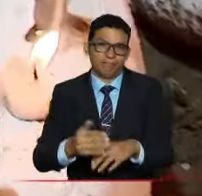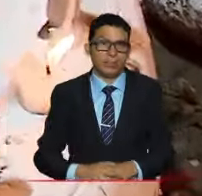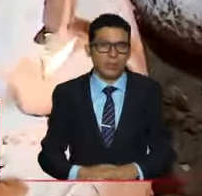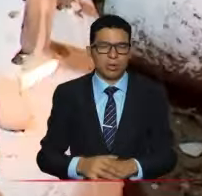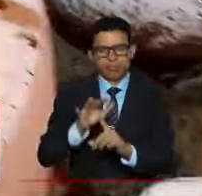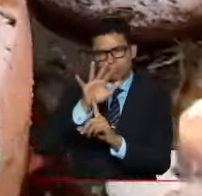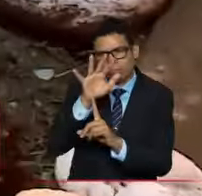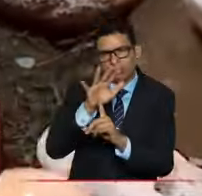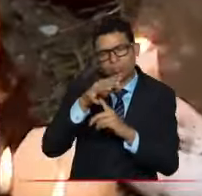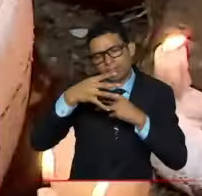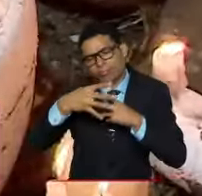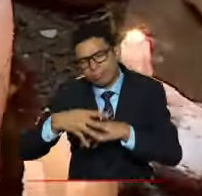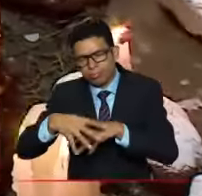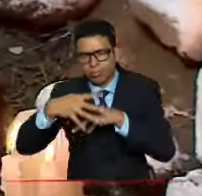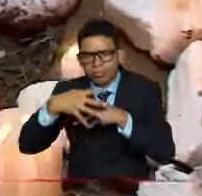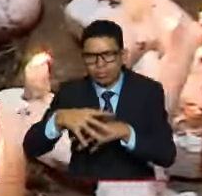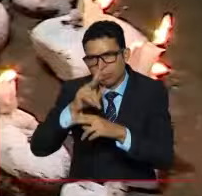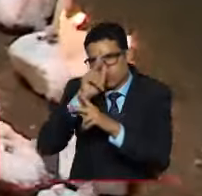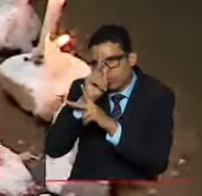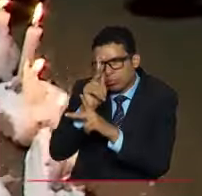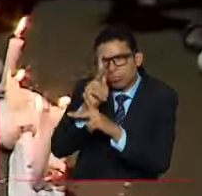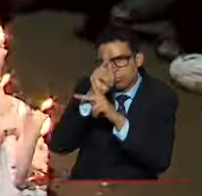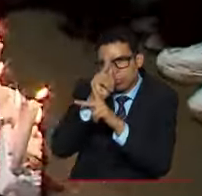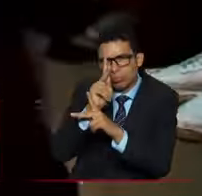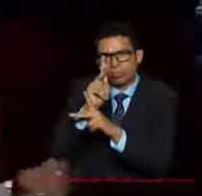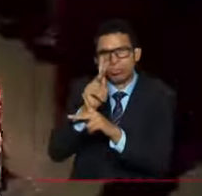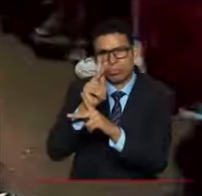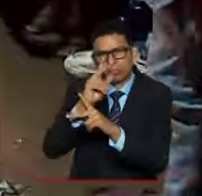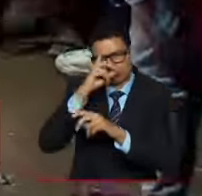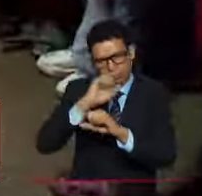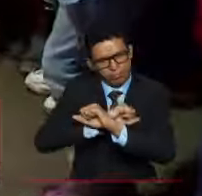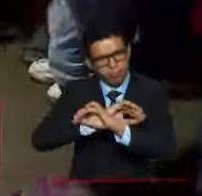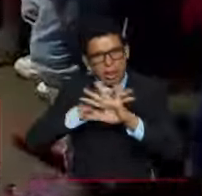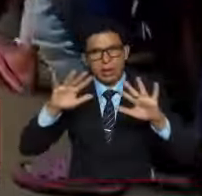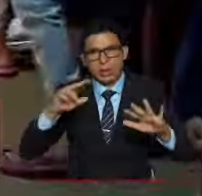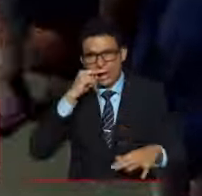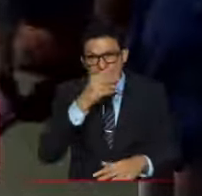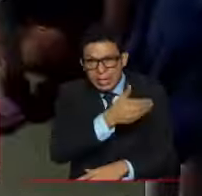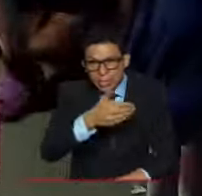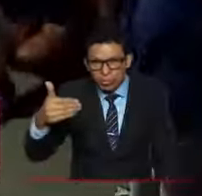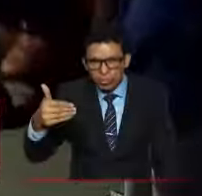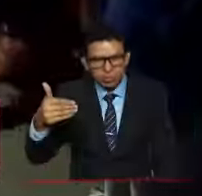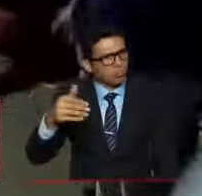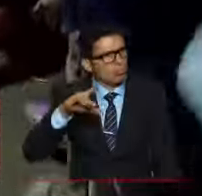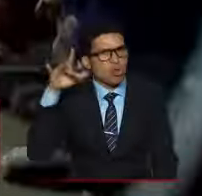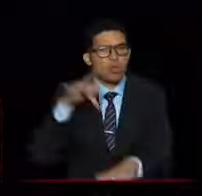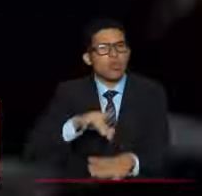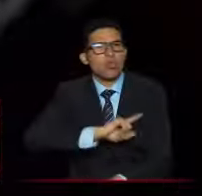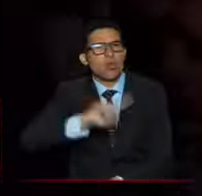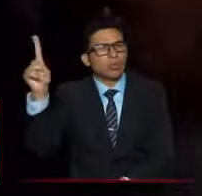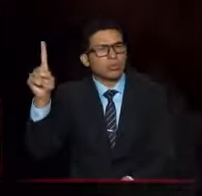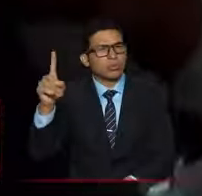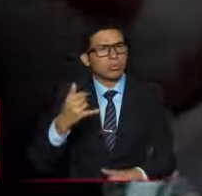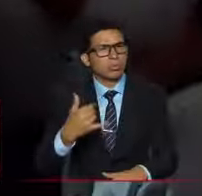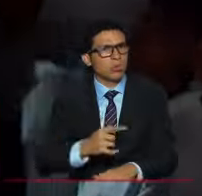también una caminata por el sector para rendirle homenaje y para que quede claro que con los niños, niñas y adolescentes no